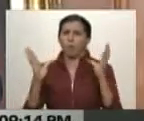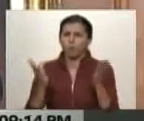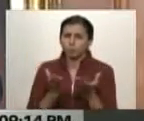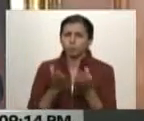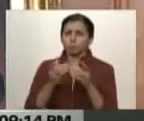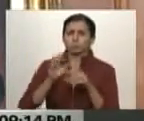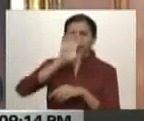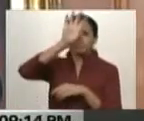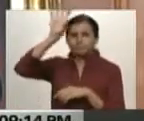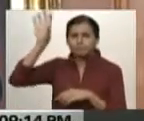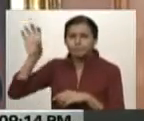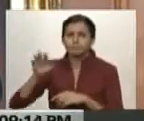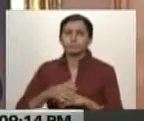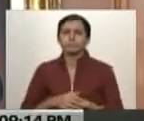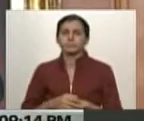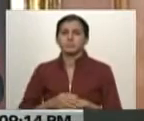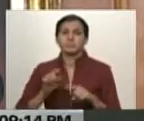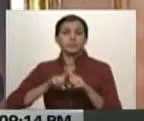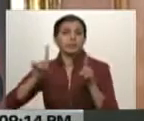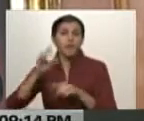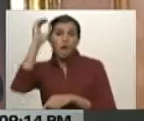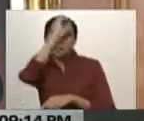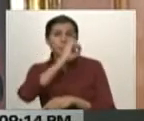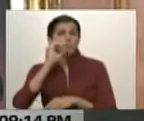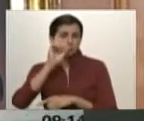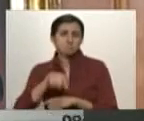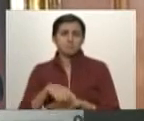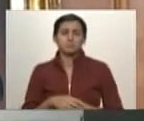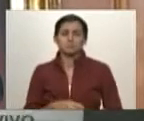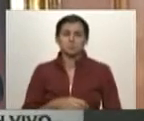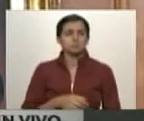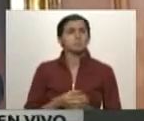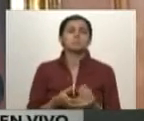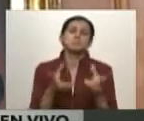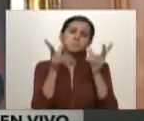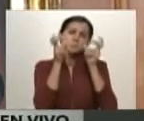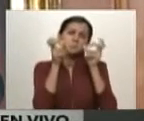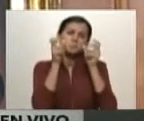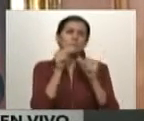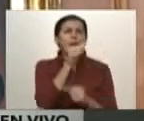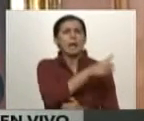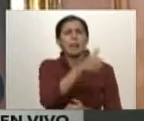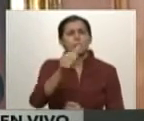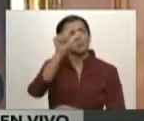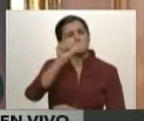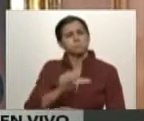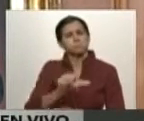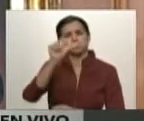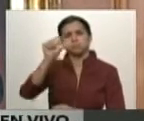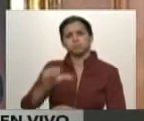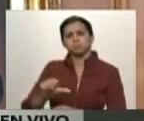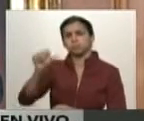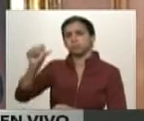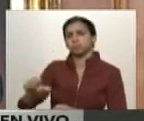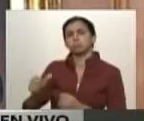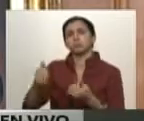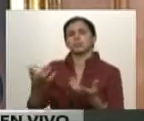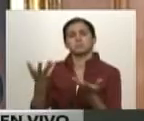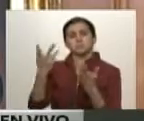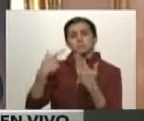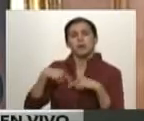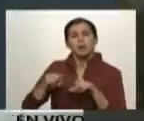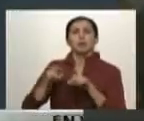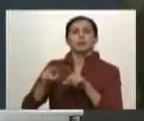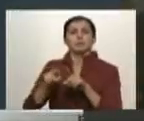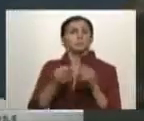las distintas corrientes de opinión escuchándolos dándole la bienvenida por